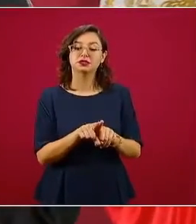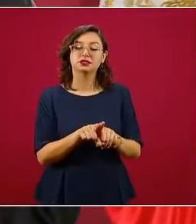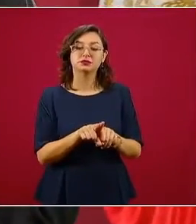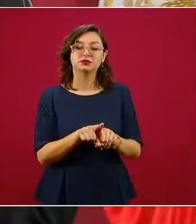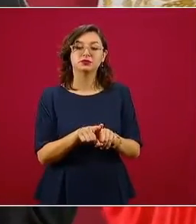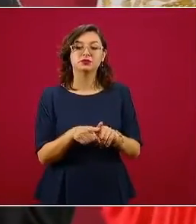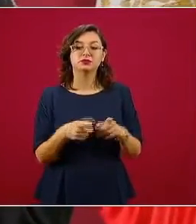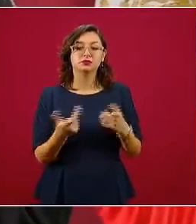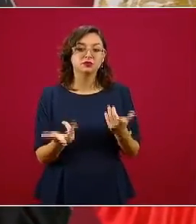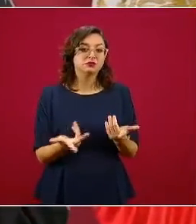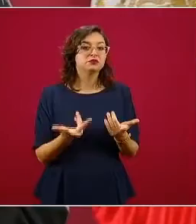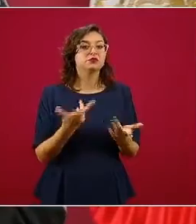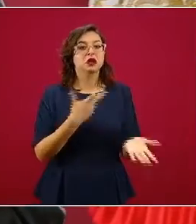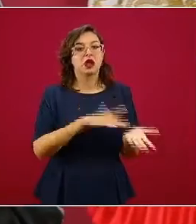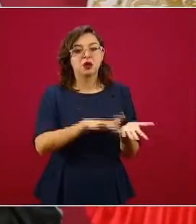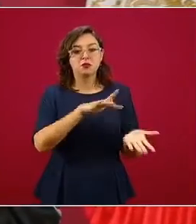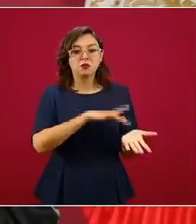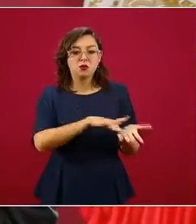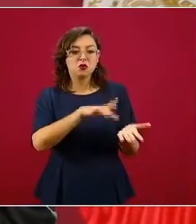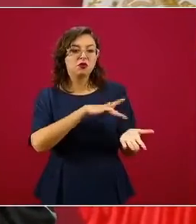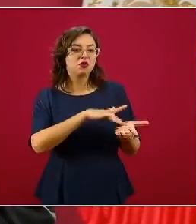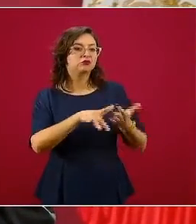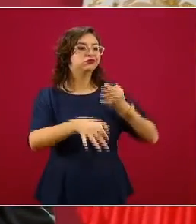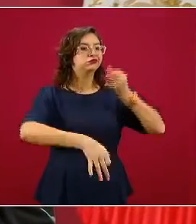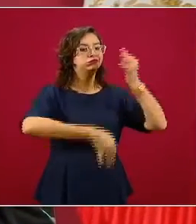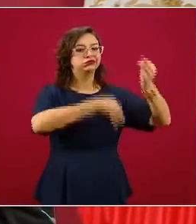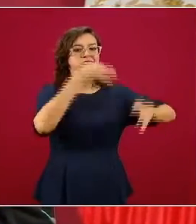para la publicidad,